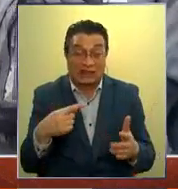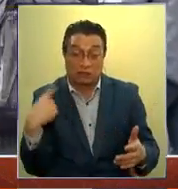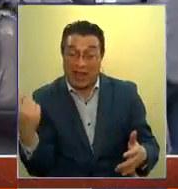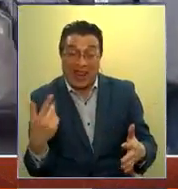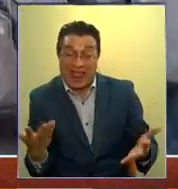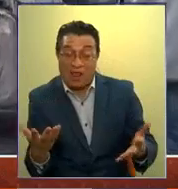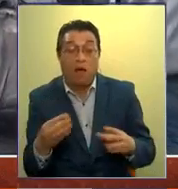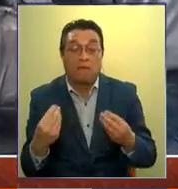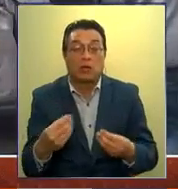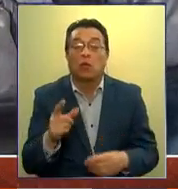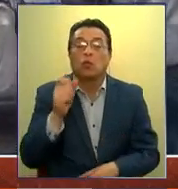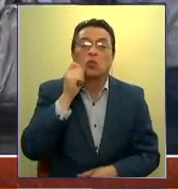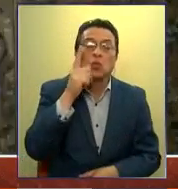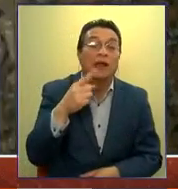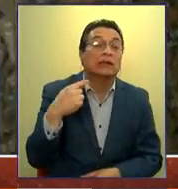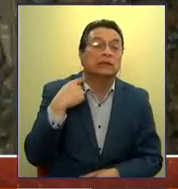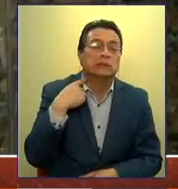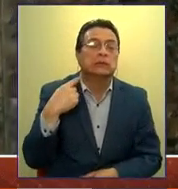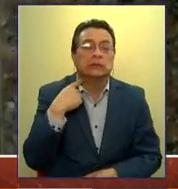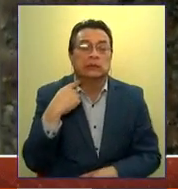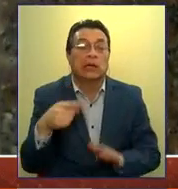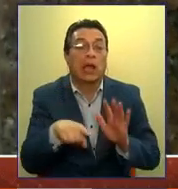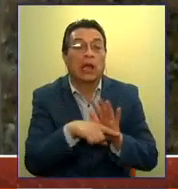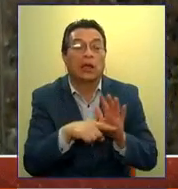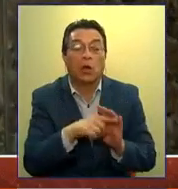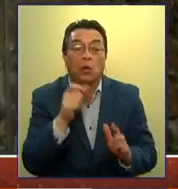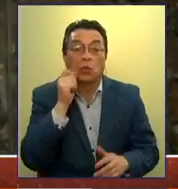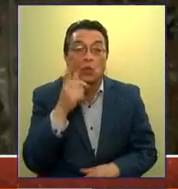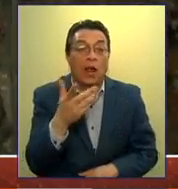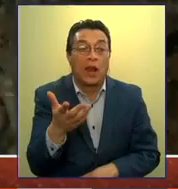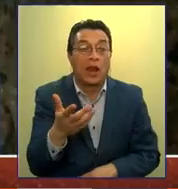¿Cómo cuáles situaciones son las que le dejan ese sabor amargo, dice usted?